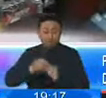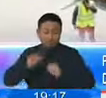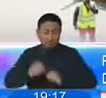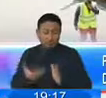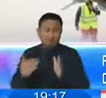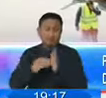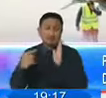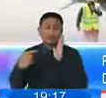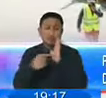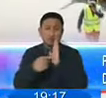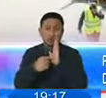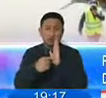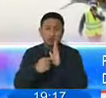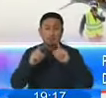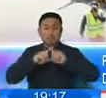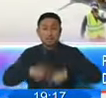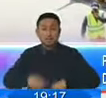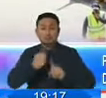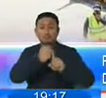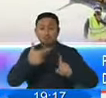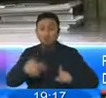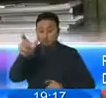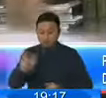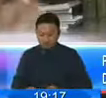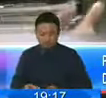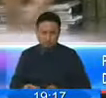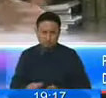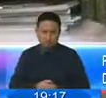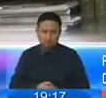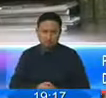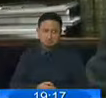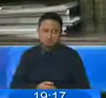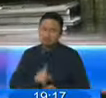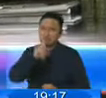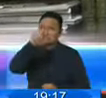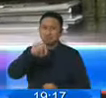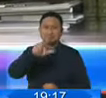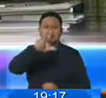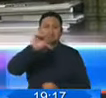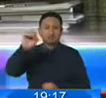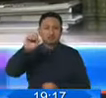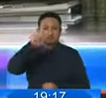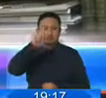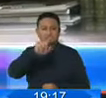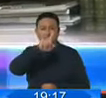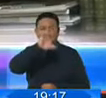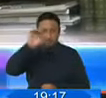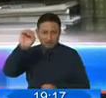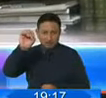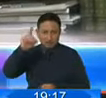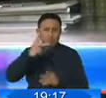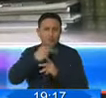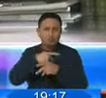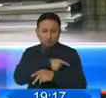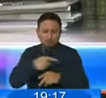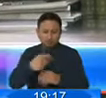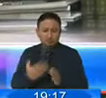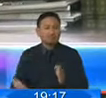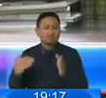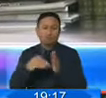impuesto de salvaguardias sin afectar al consumidor. Se han propuesto entre 1.300, 1.400, 1.500 partidas que tienen que volver